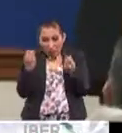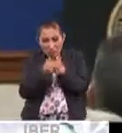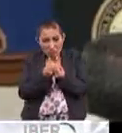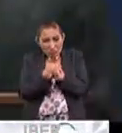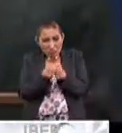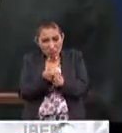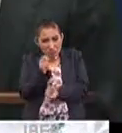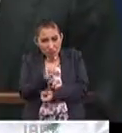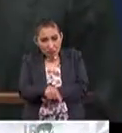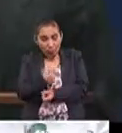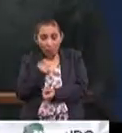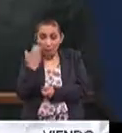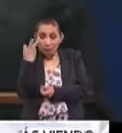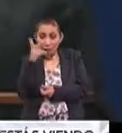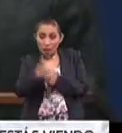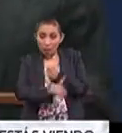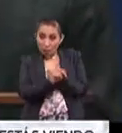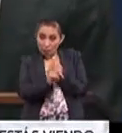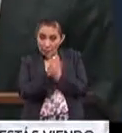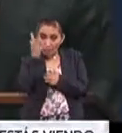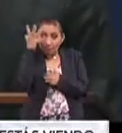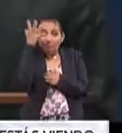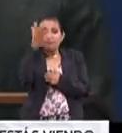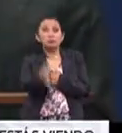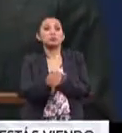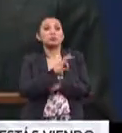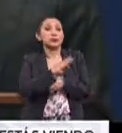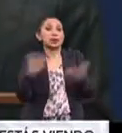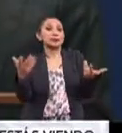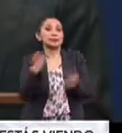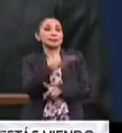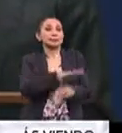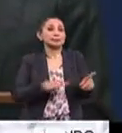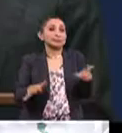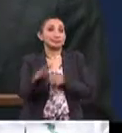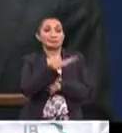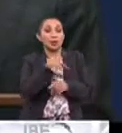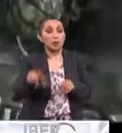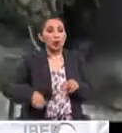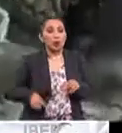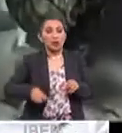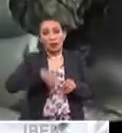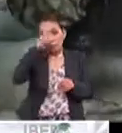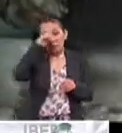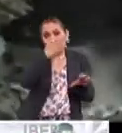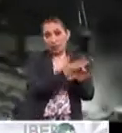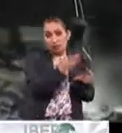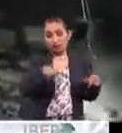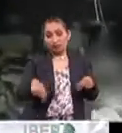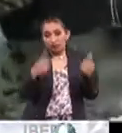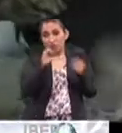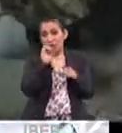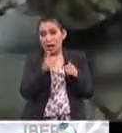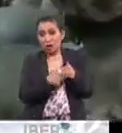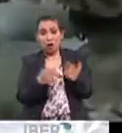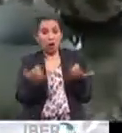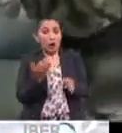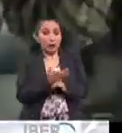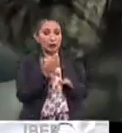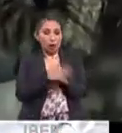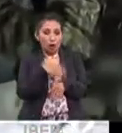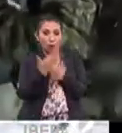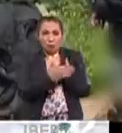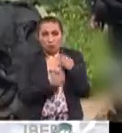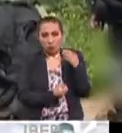problema que esperemos no se escale y pueda generar tensiones entre los gobiernos de México y Estados Unidos, ya sea el actual o